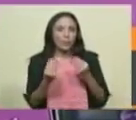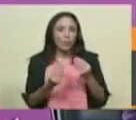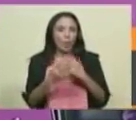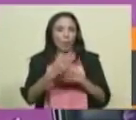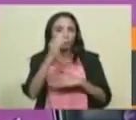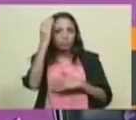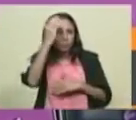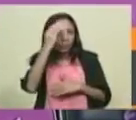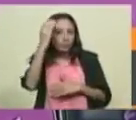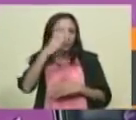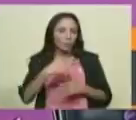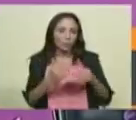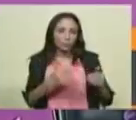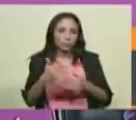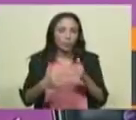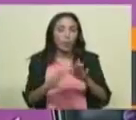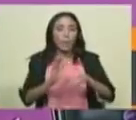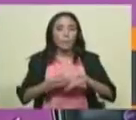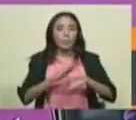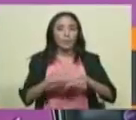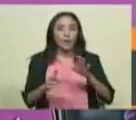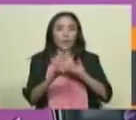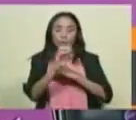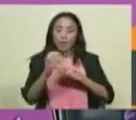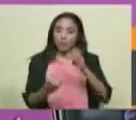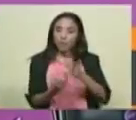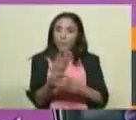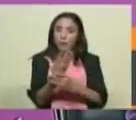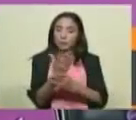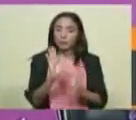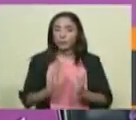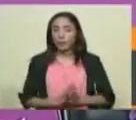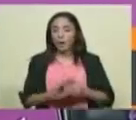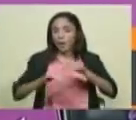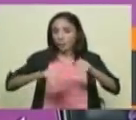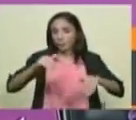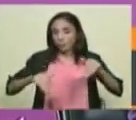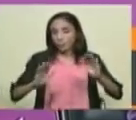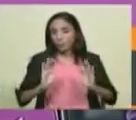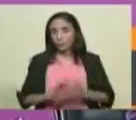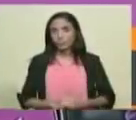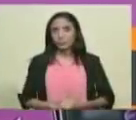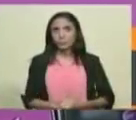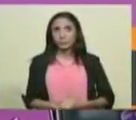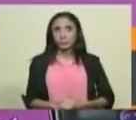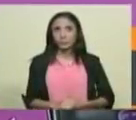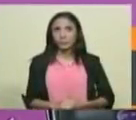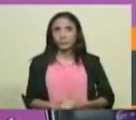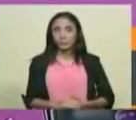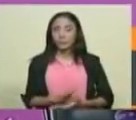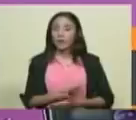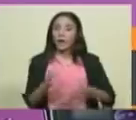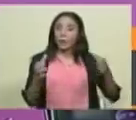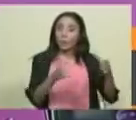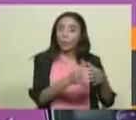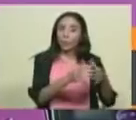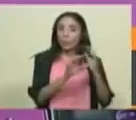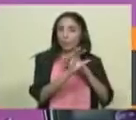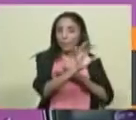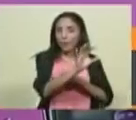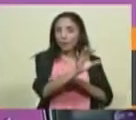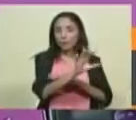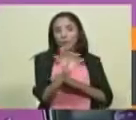Porque el 20 de mayo, la elección del 20 de mayo, es entre la patria y